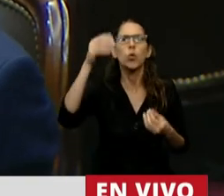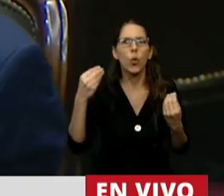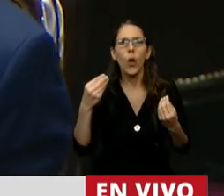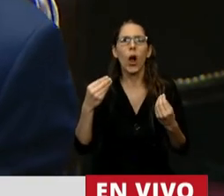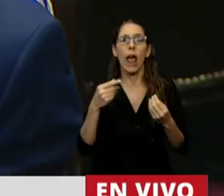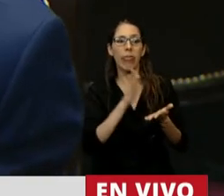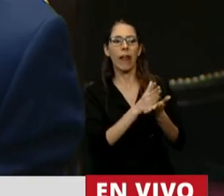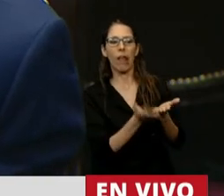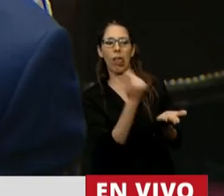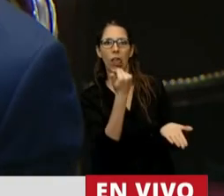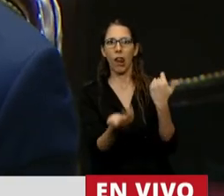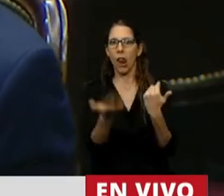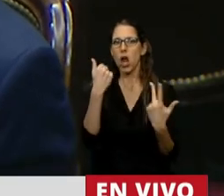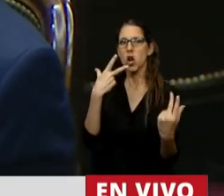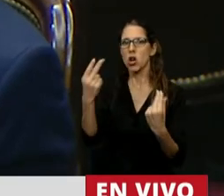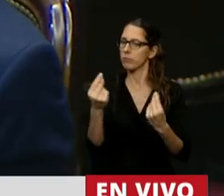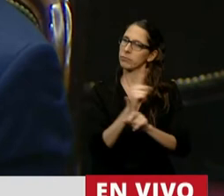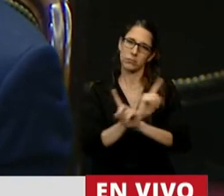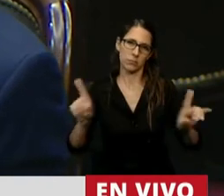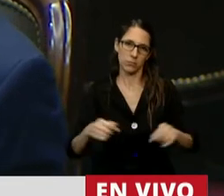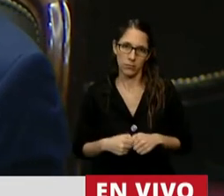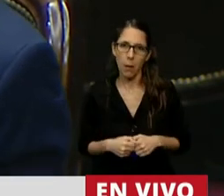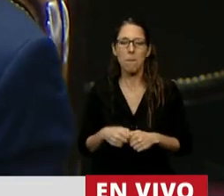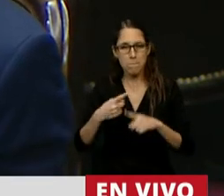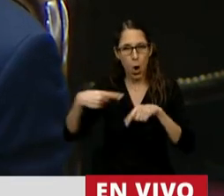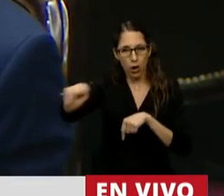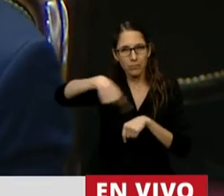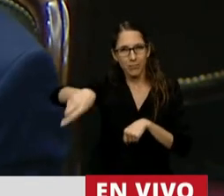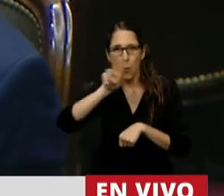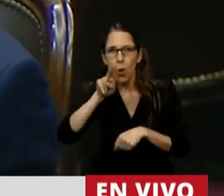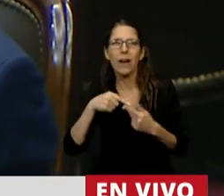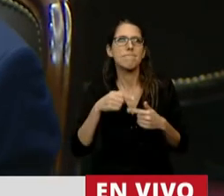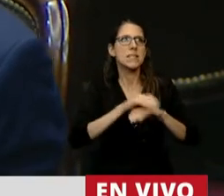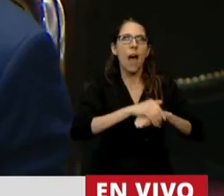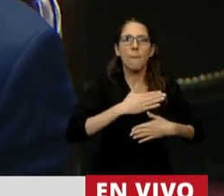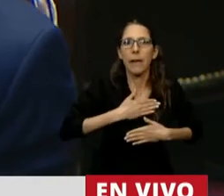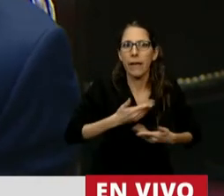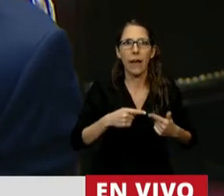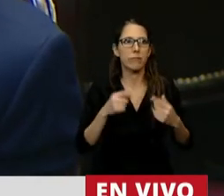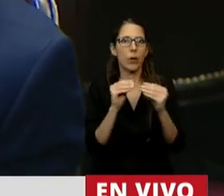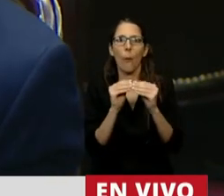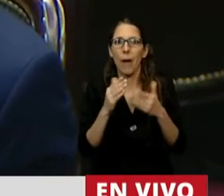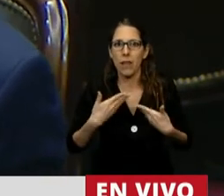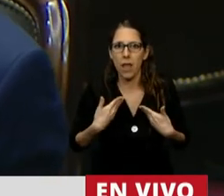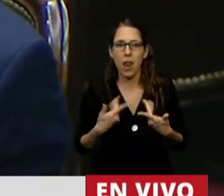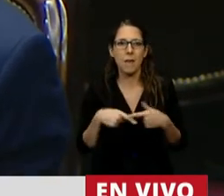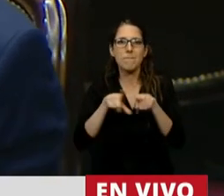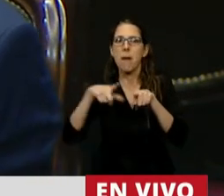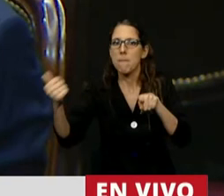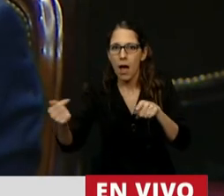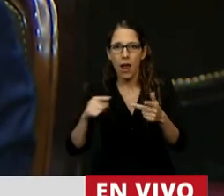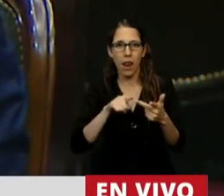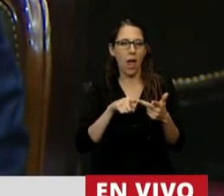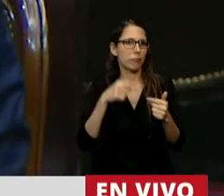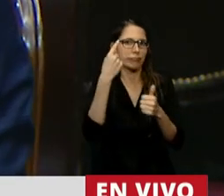derecho a nadie. Por ellas, por nuestras amigas, por nuestras compañeras, por nuestras hermanas,